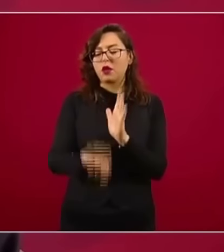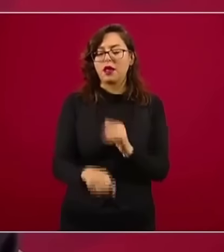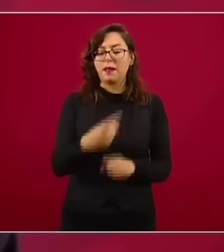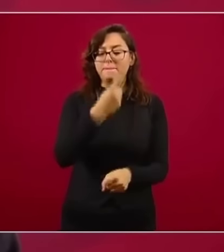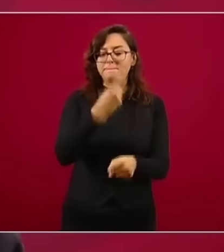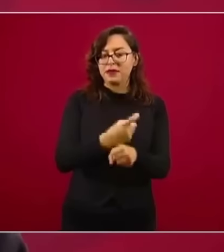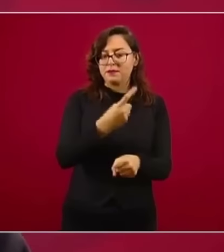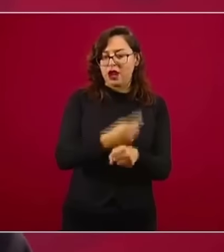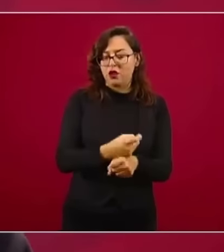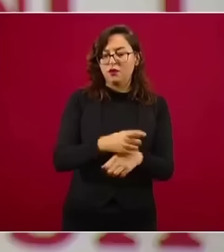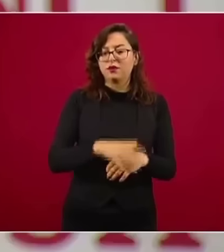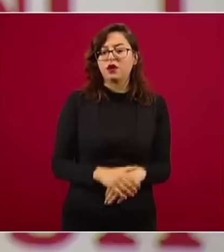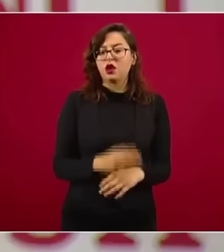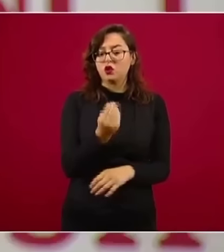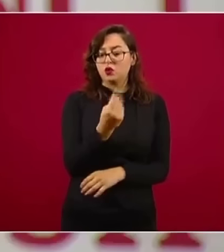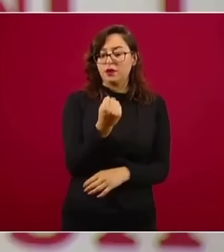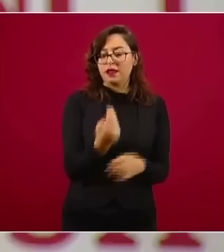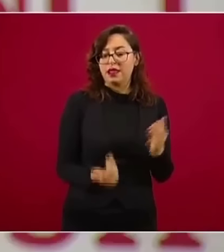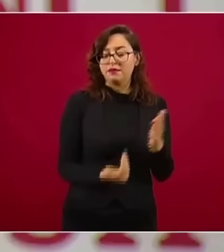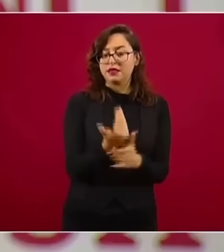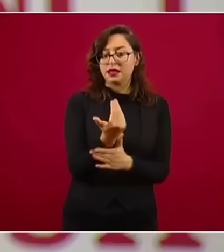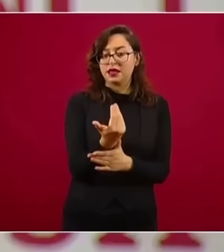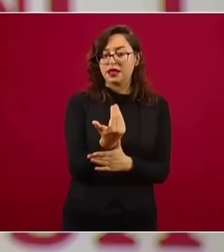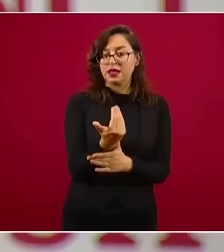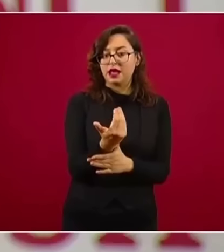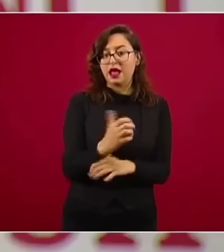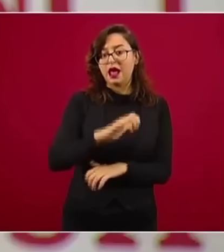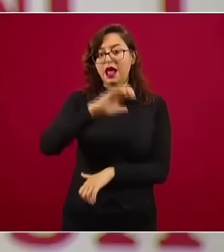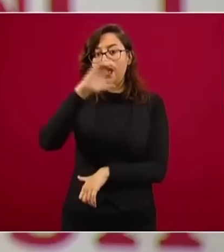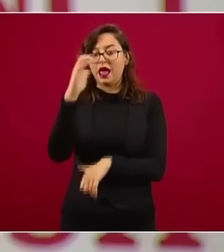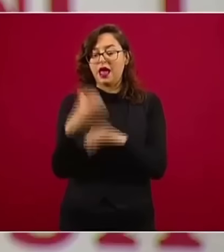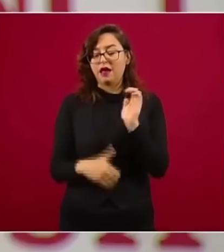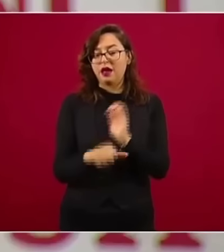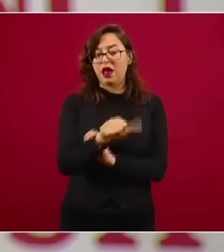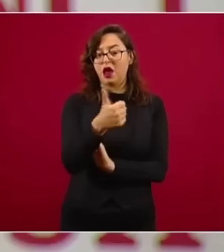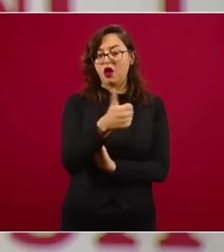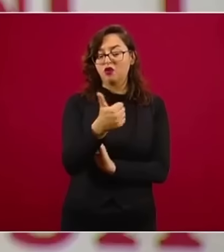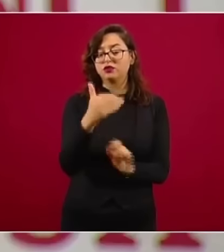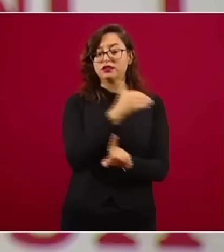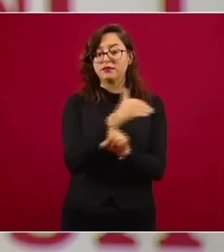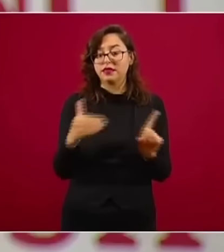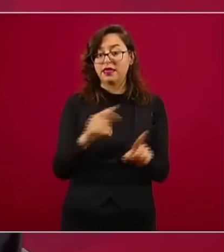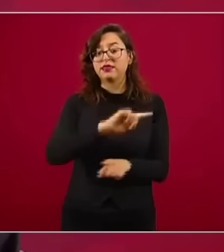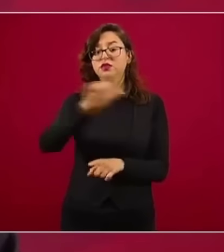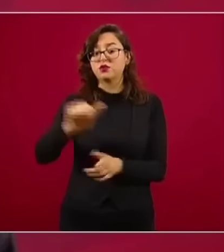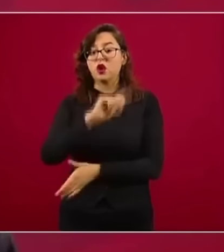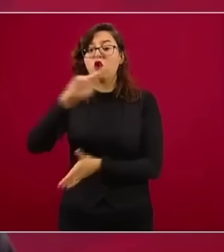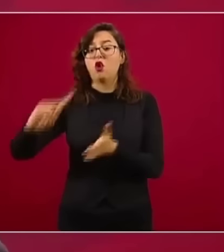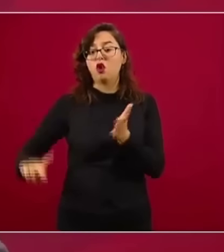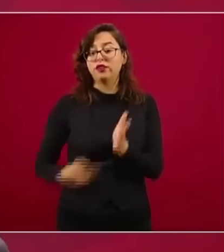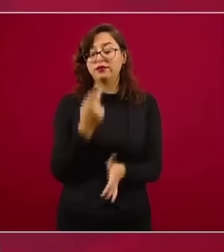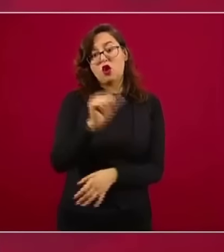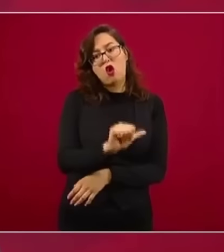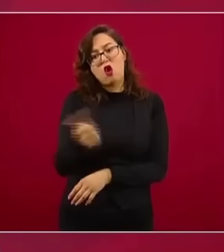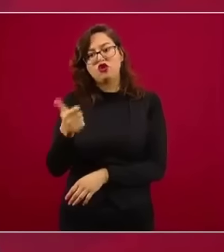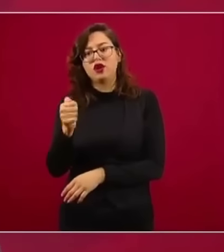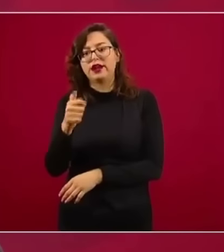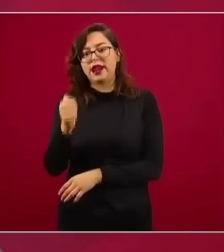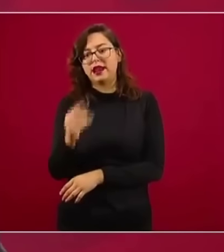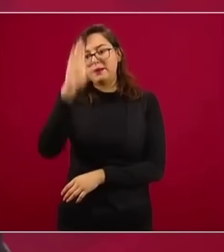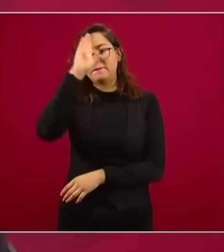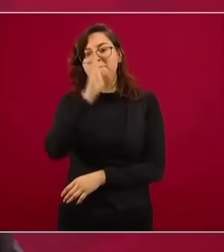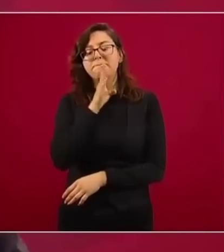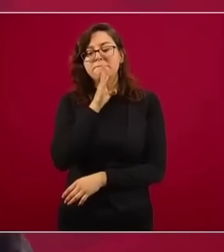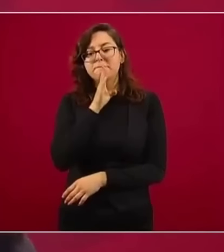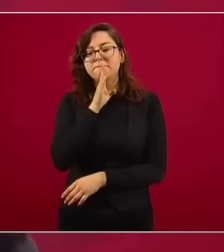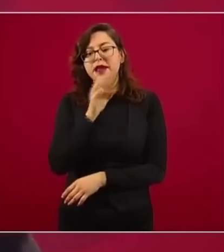pasa a las 9 de la mañana y termina a las 11:30, pero vuelve a pasar a las 12 del día en otro canal y termina a